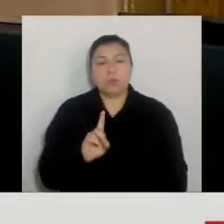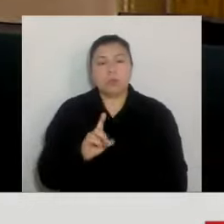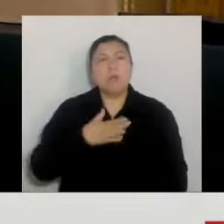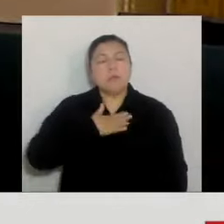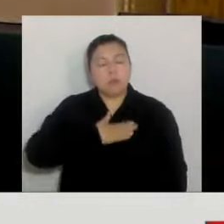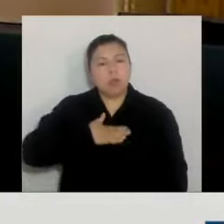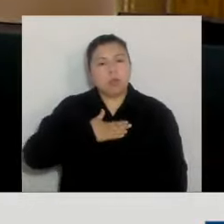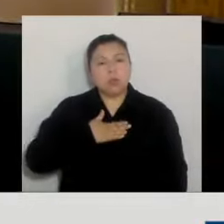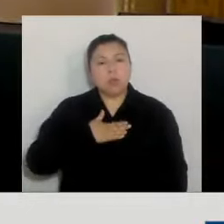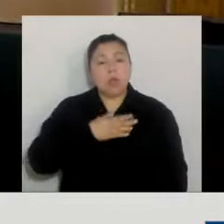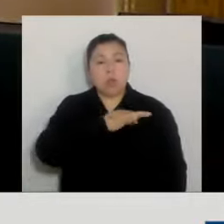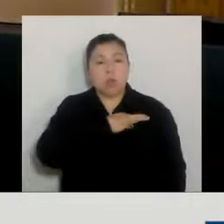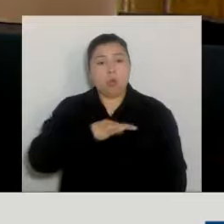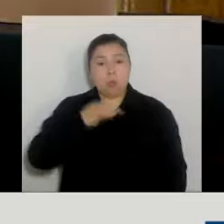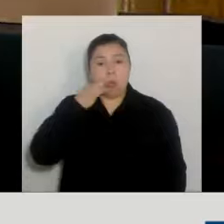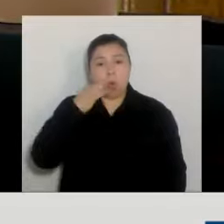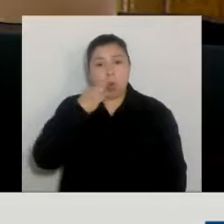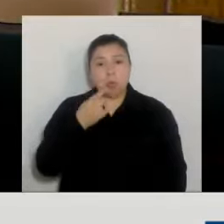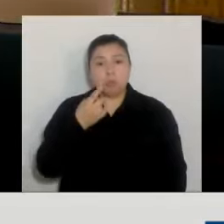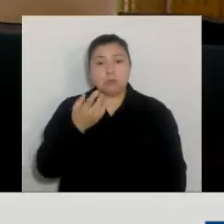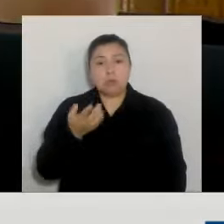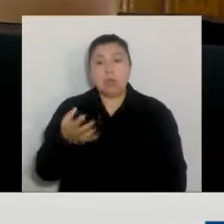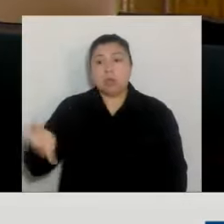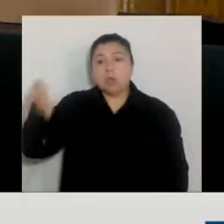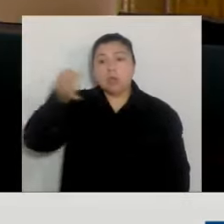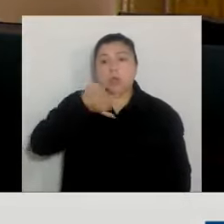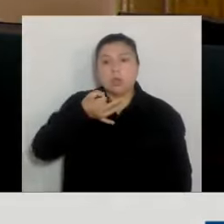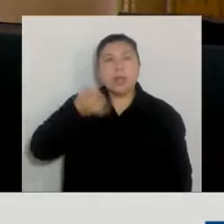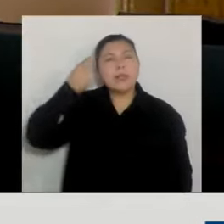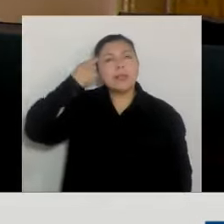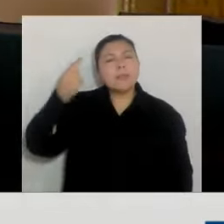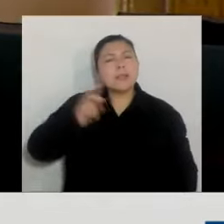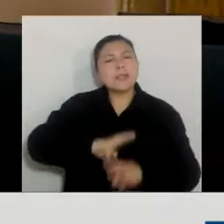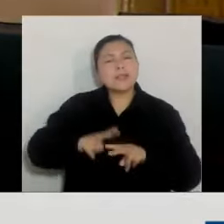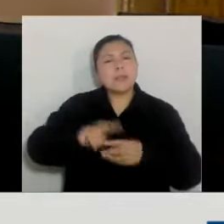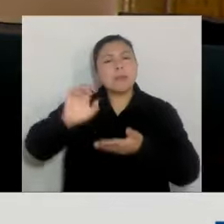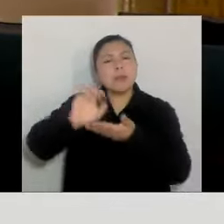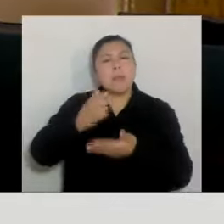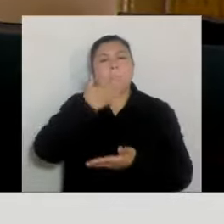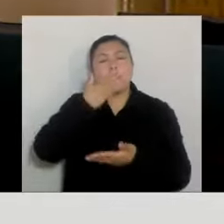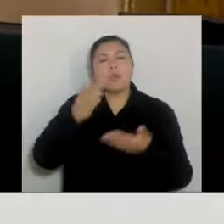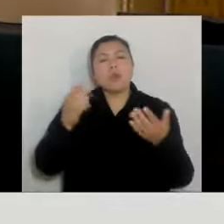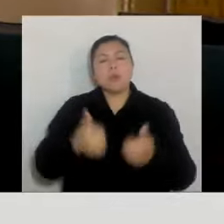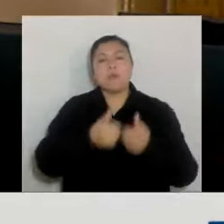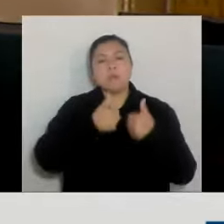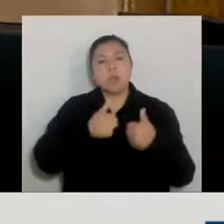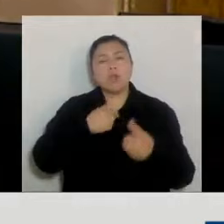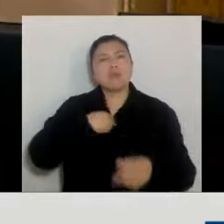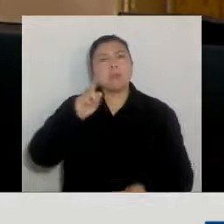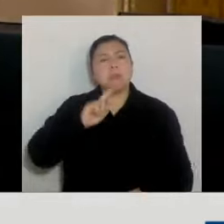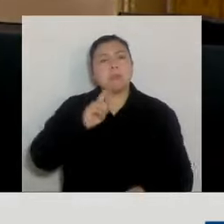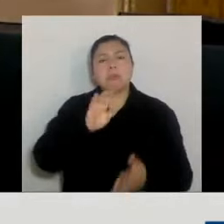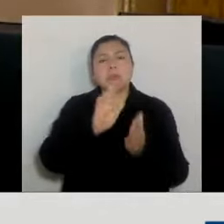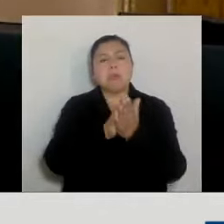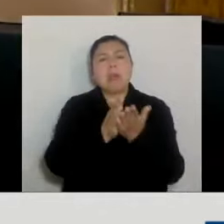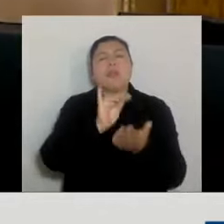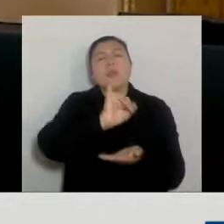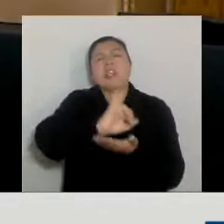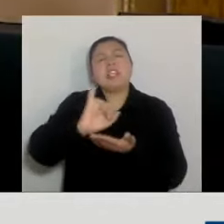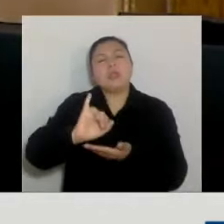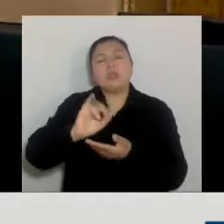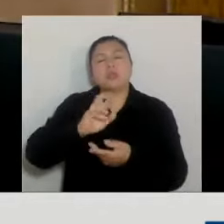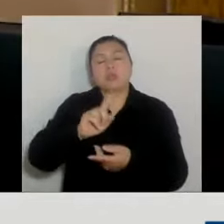ver al ministro que nos diga qué piensa hacer para que el estado sea más eficiente yo no me conformo con una agencia a mí no me